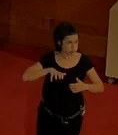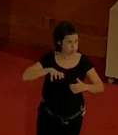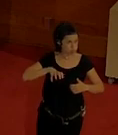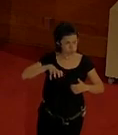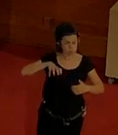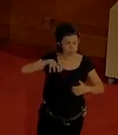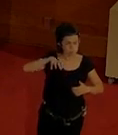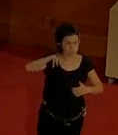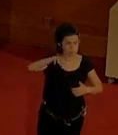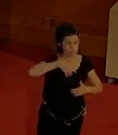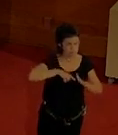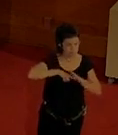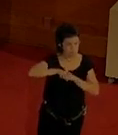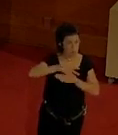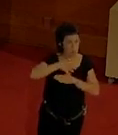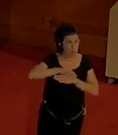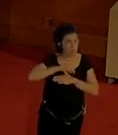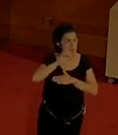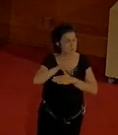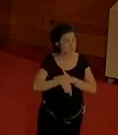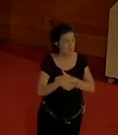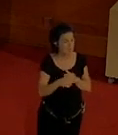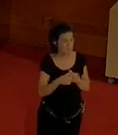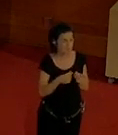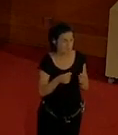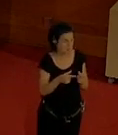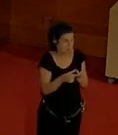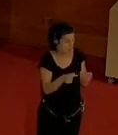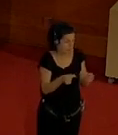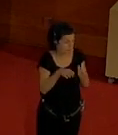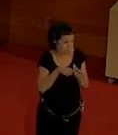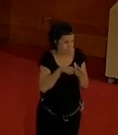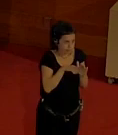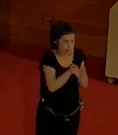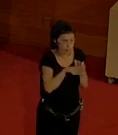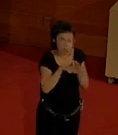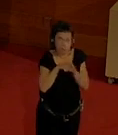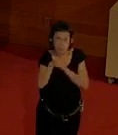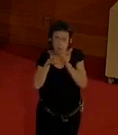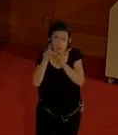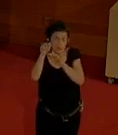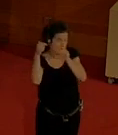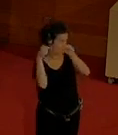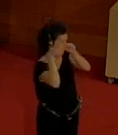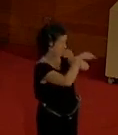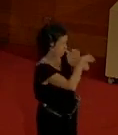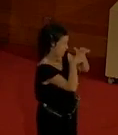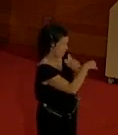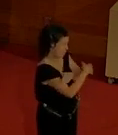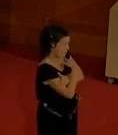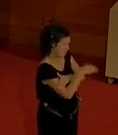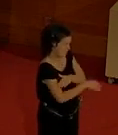mismo cohete puede lanzar un misil también y puede colocar allí arriba misiles que Desde allí También ataquen